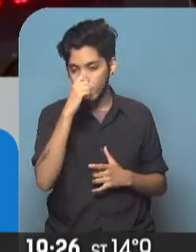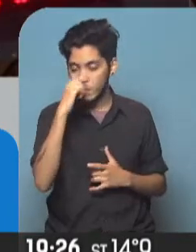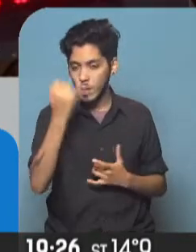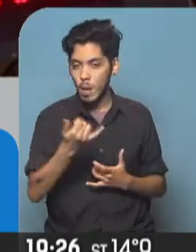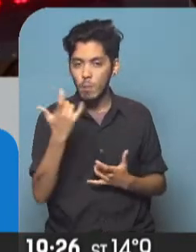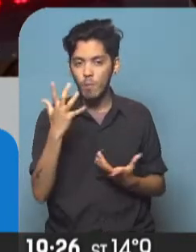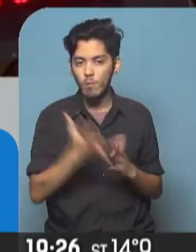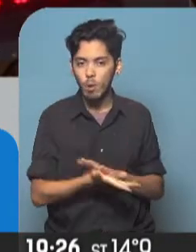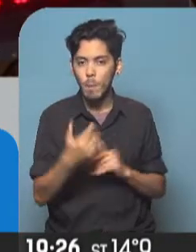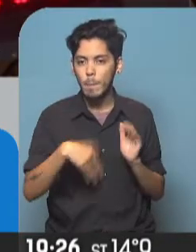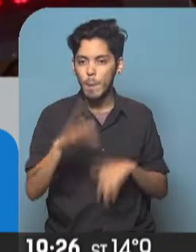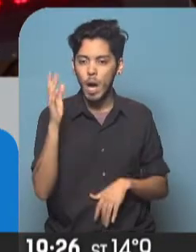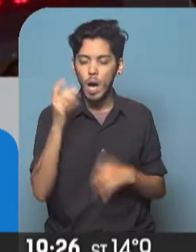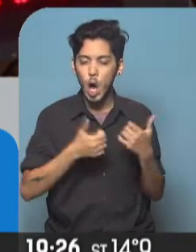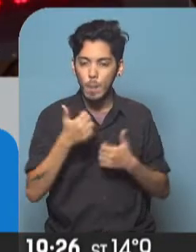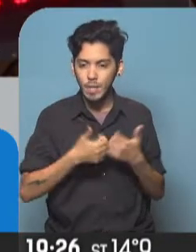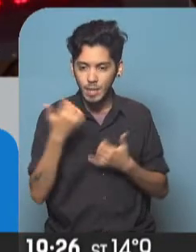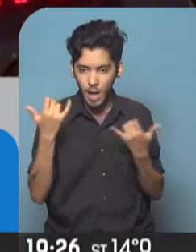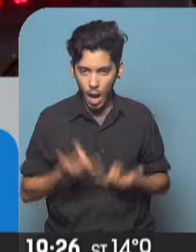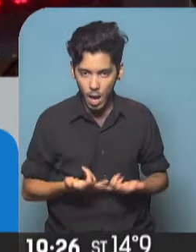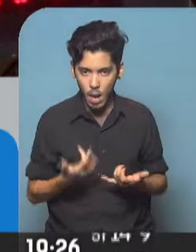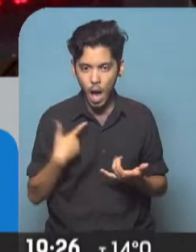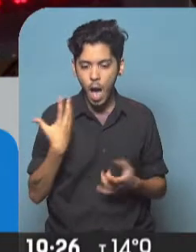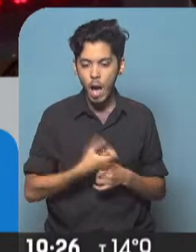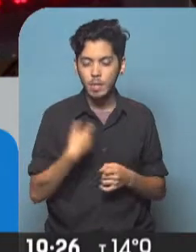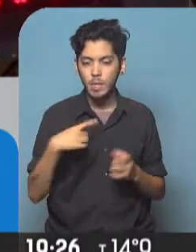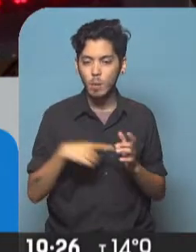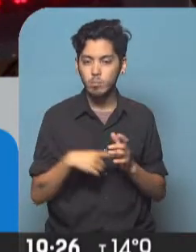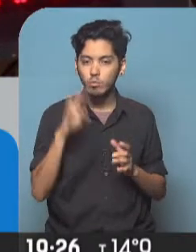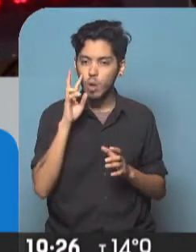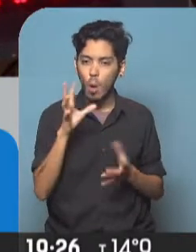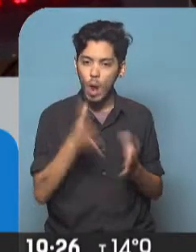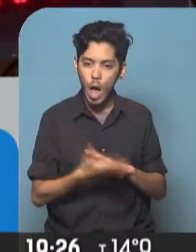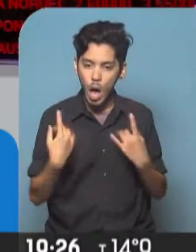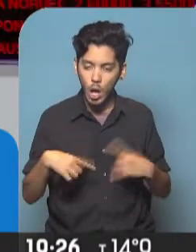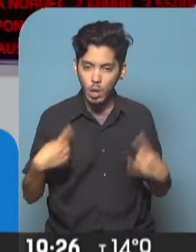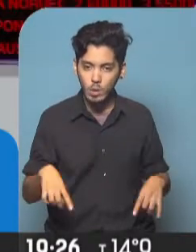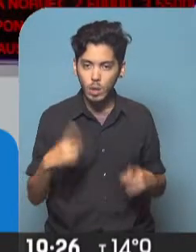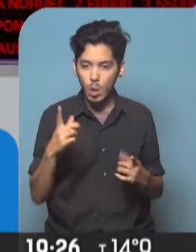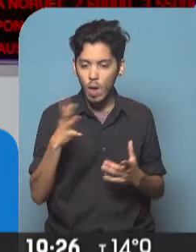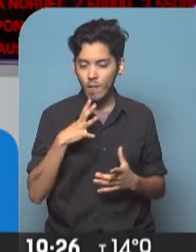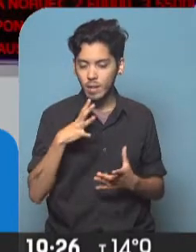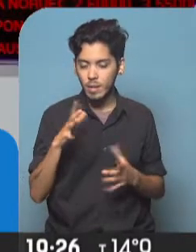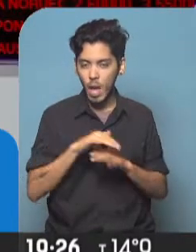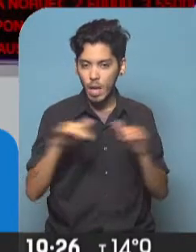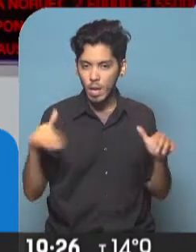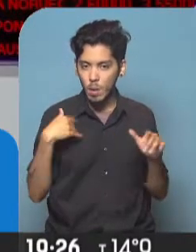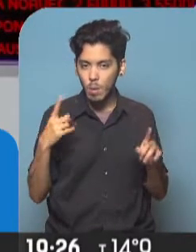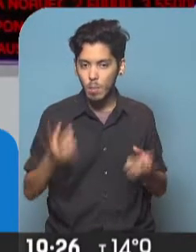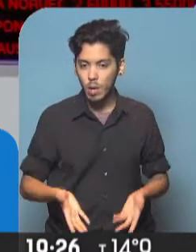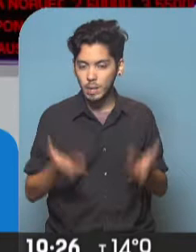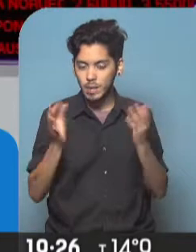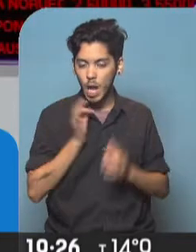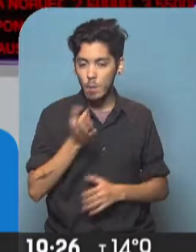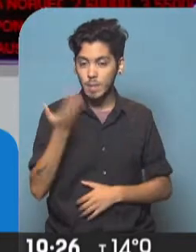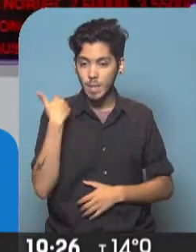que es más competitivo, que desde ese punto de vista uno de los desequilibrios que teníamos crecientes el año